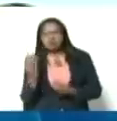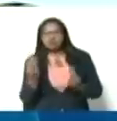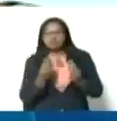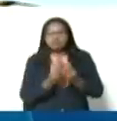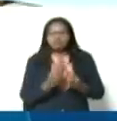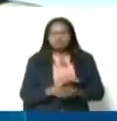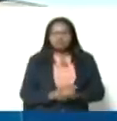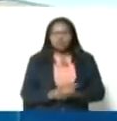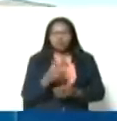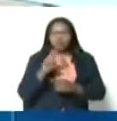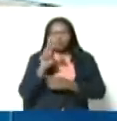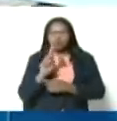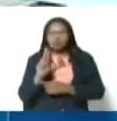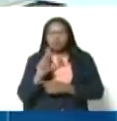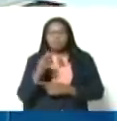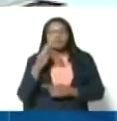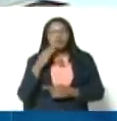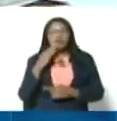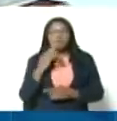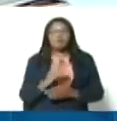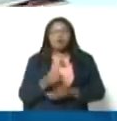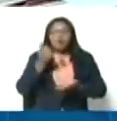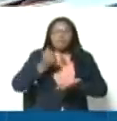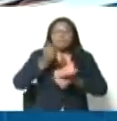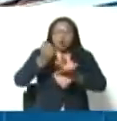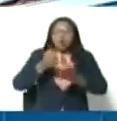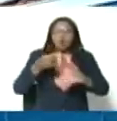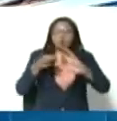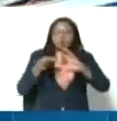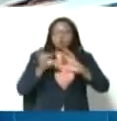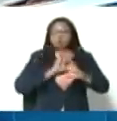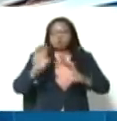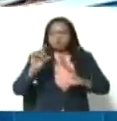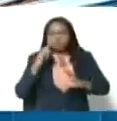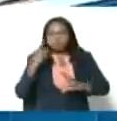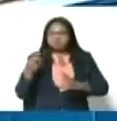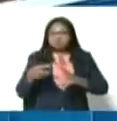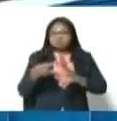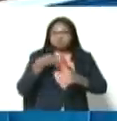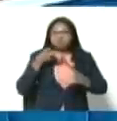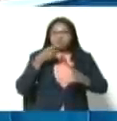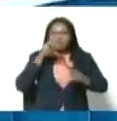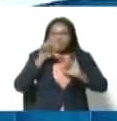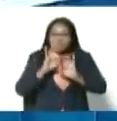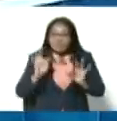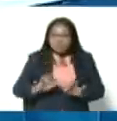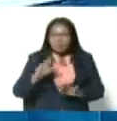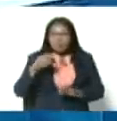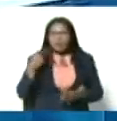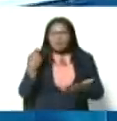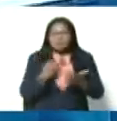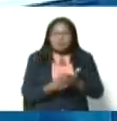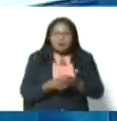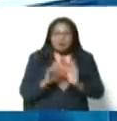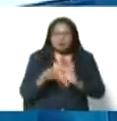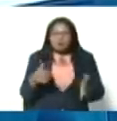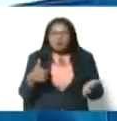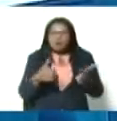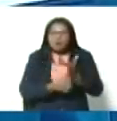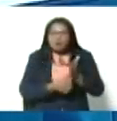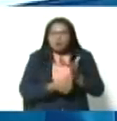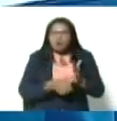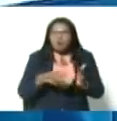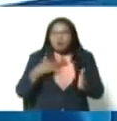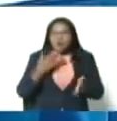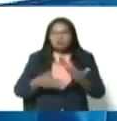a nuestros usuarios le llegue un bono a través del sistema Patria, vamos a poder debitar directo por acá. El usuario va a poder pagar con su bono de la Patria